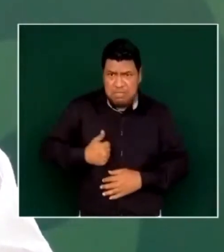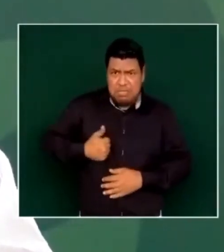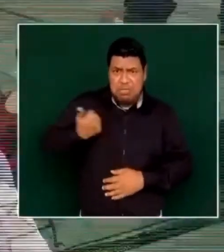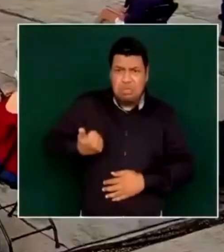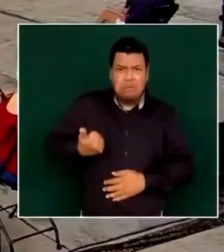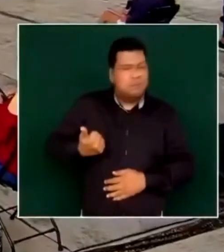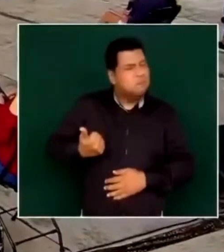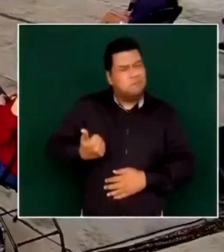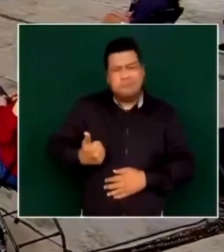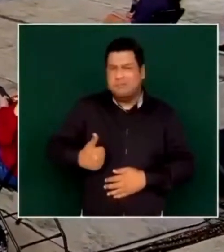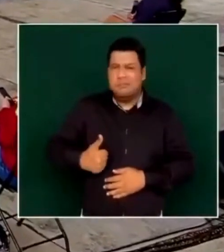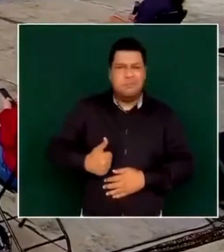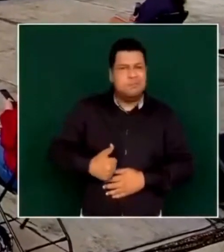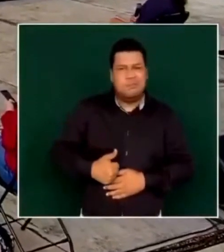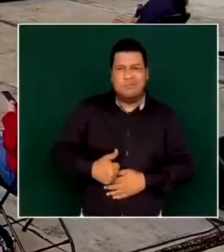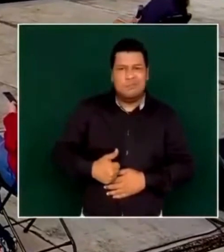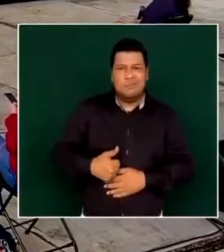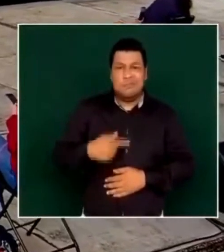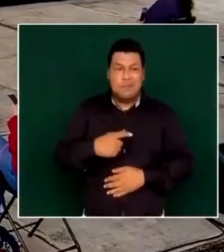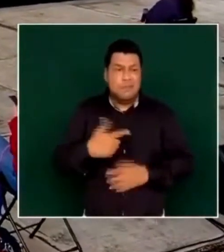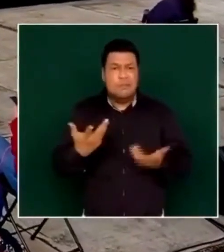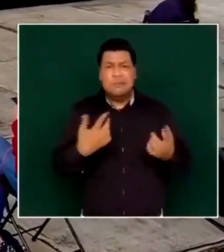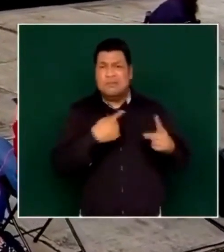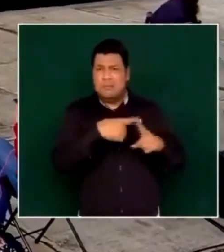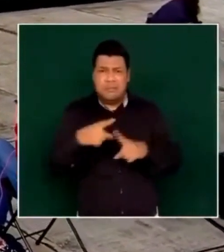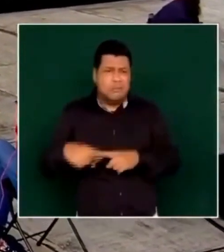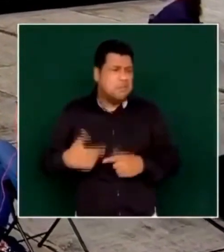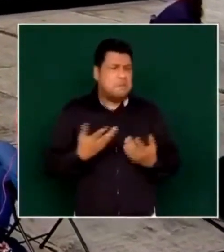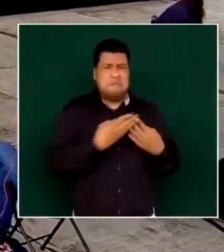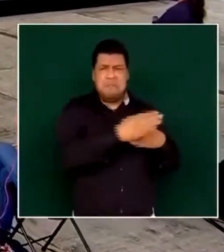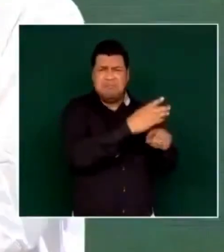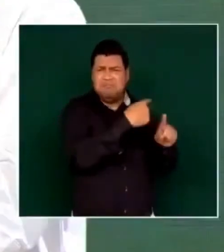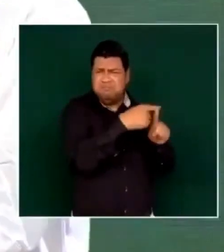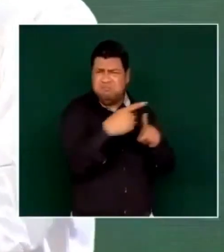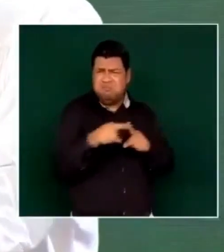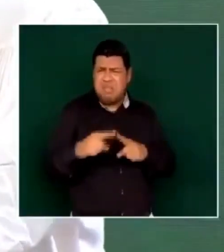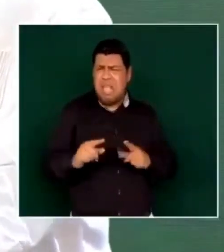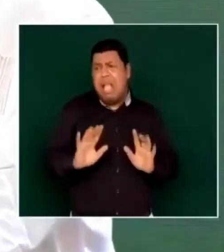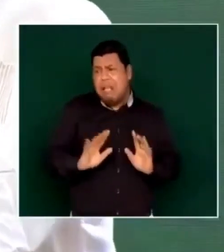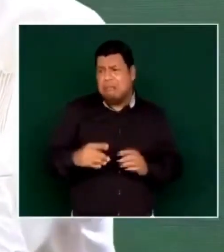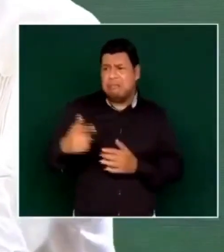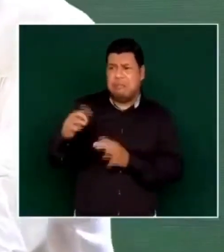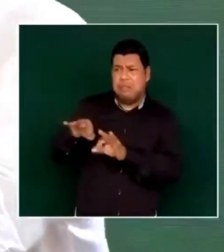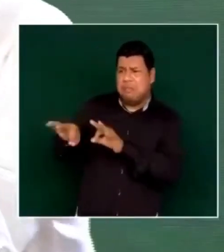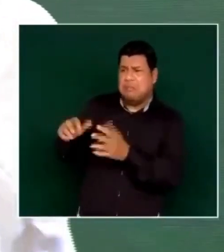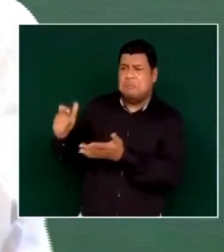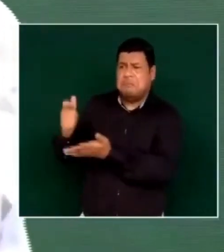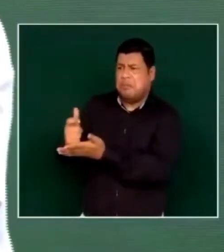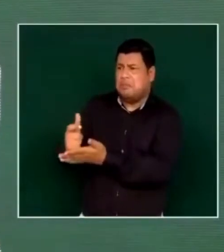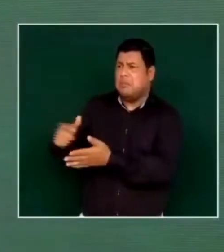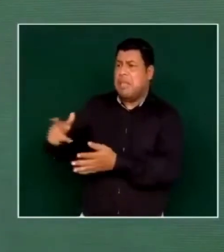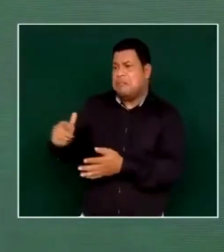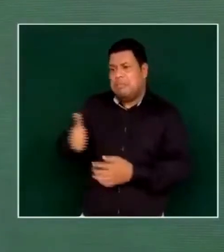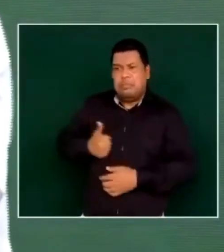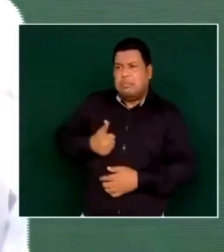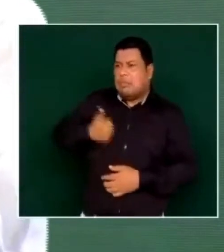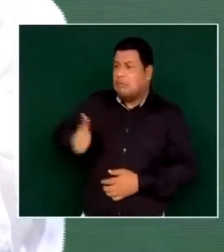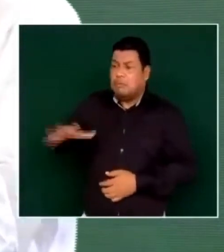debe hacerlo, ninguna institución financiera, y el gobierno no debe